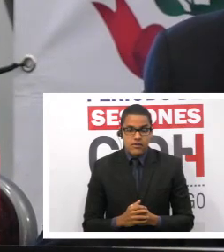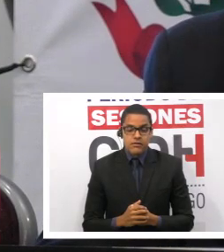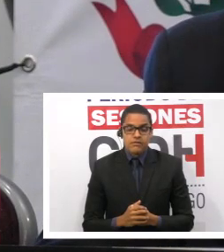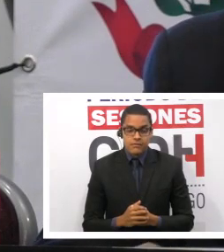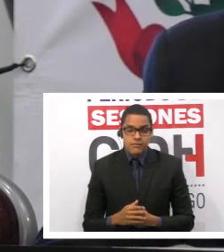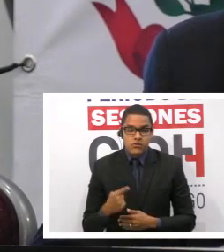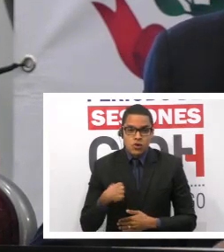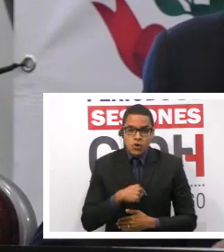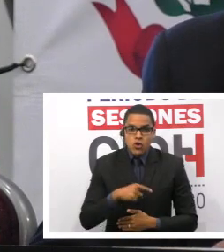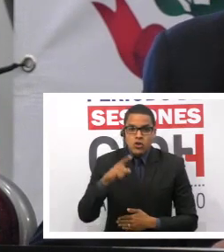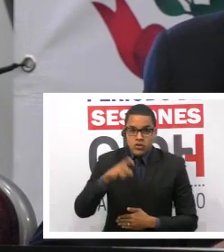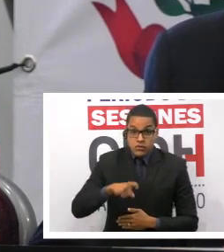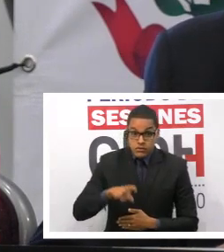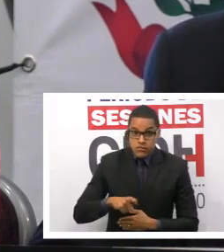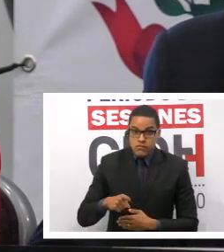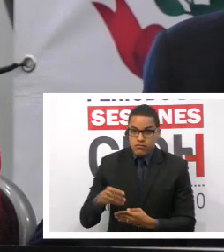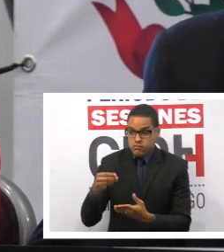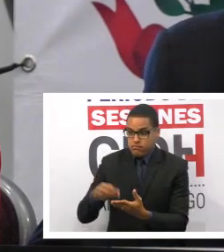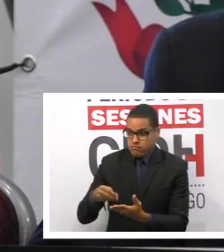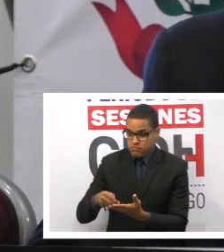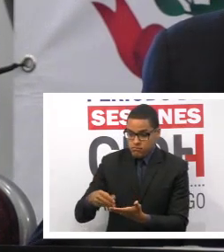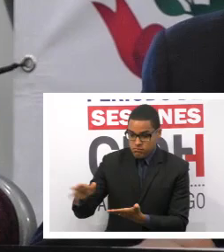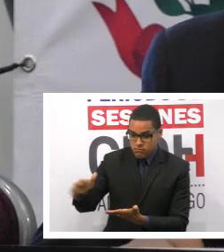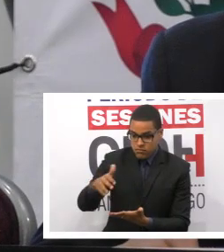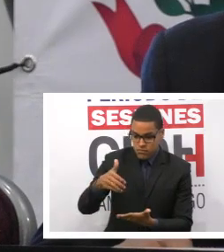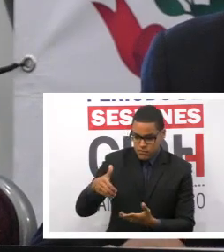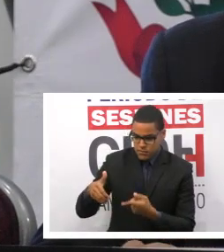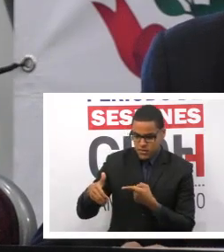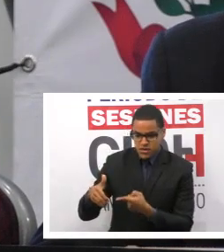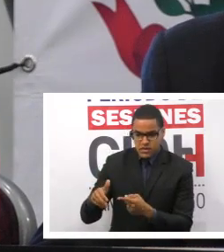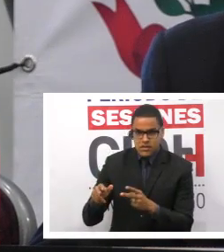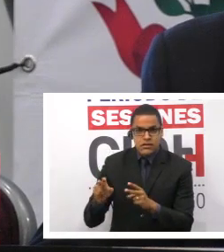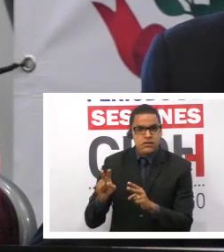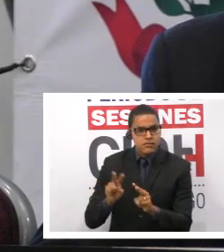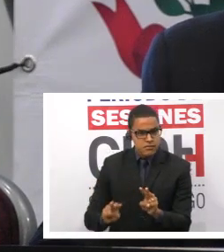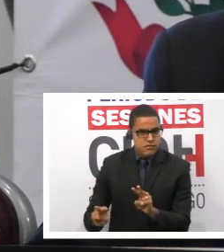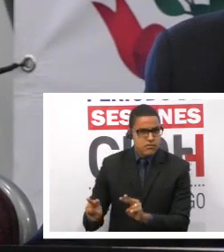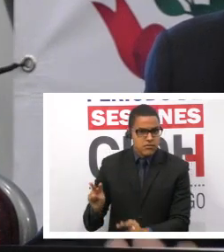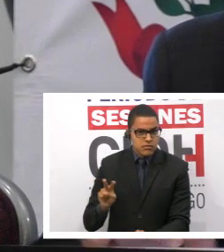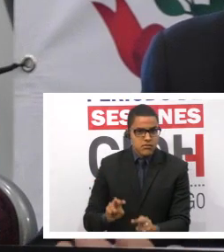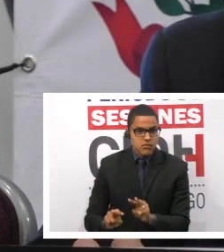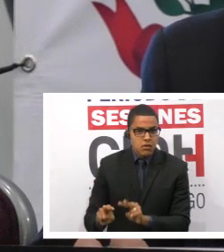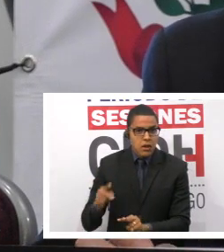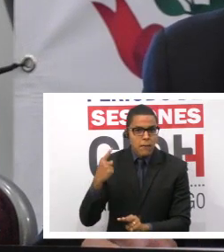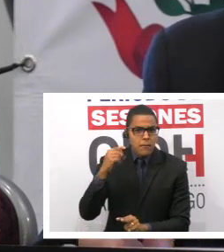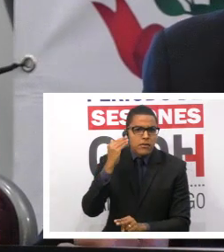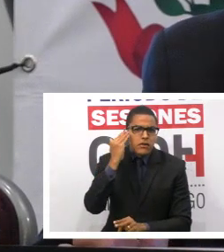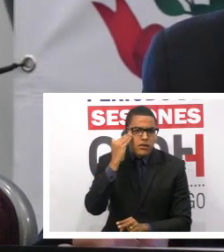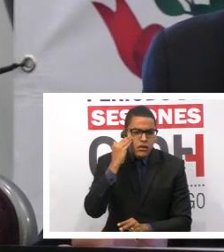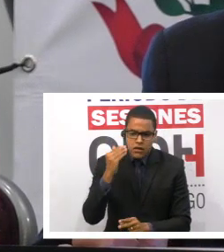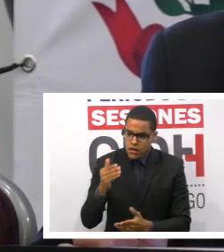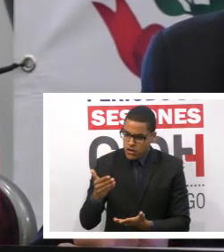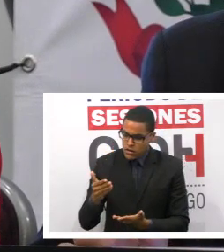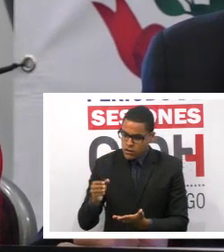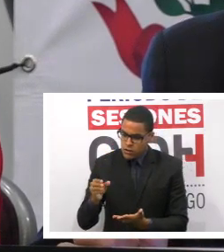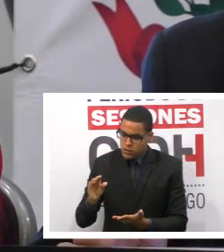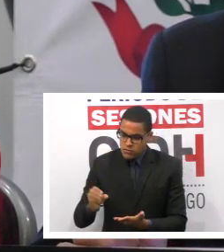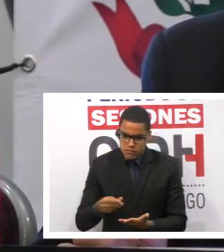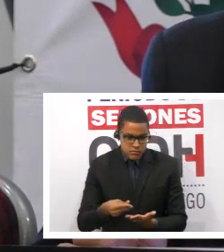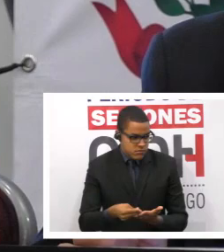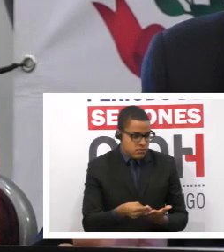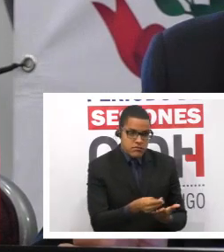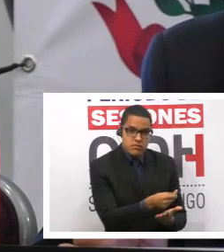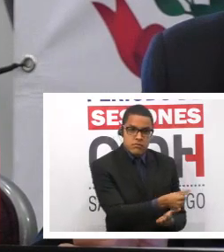presupuesto hacer una mirada a los presupuestos con con con solvencia requiere que